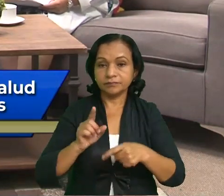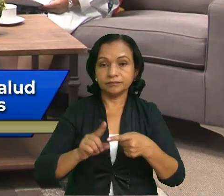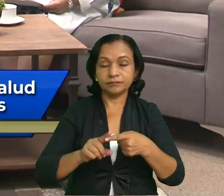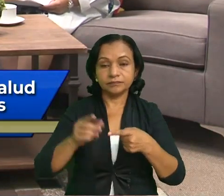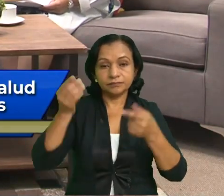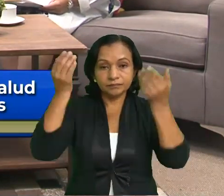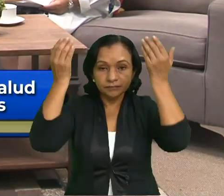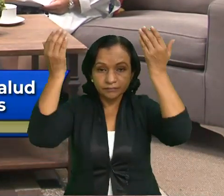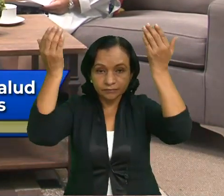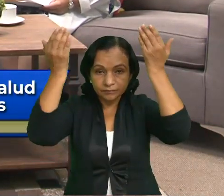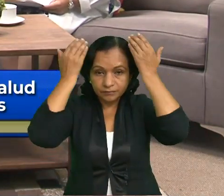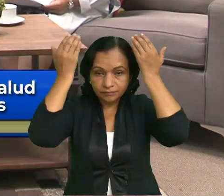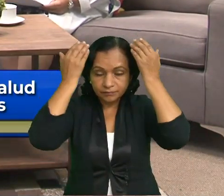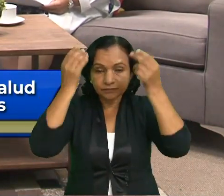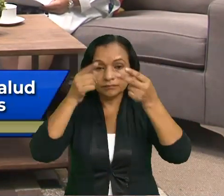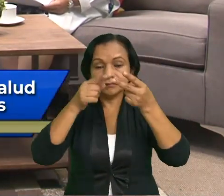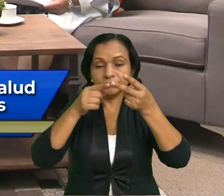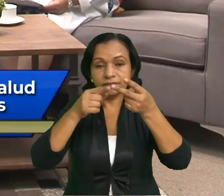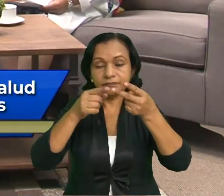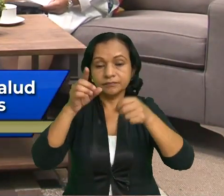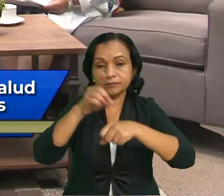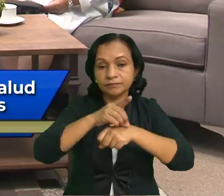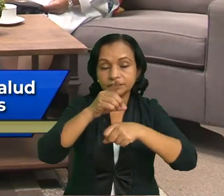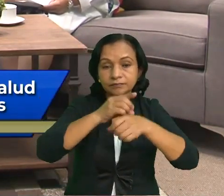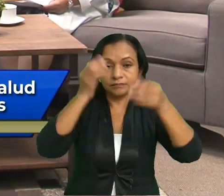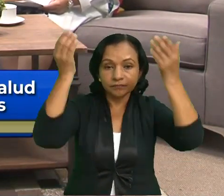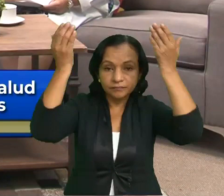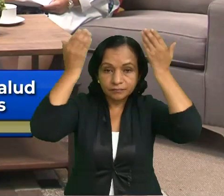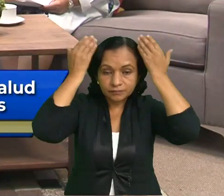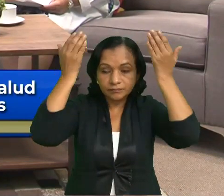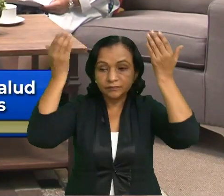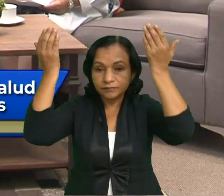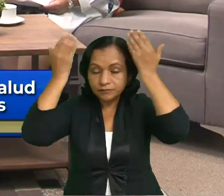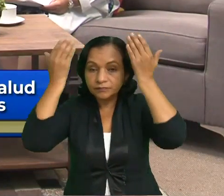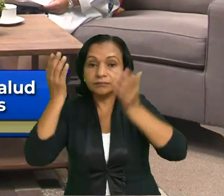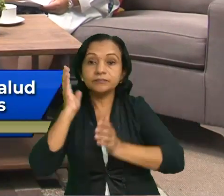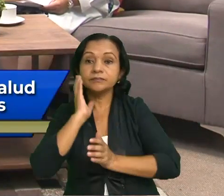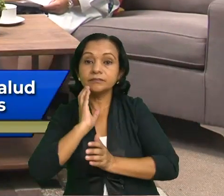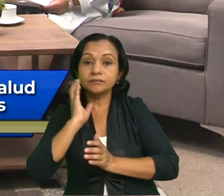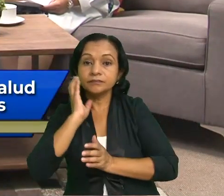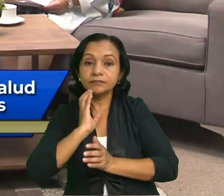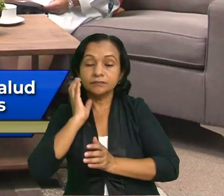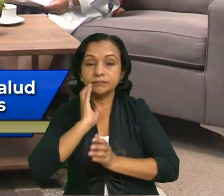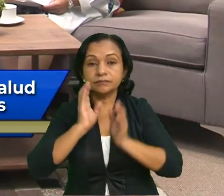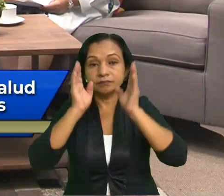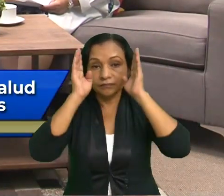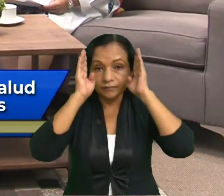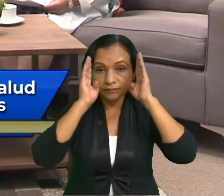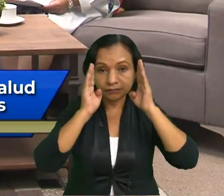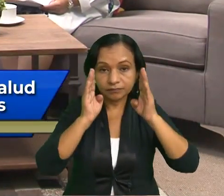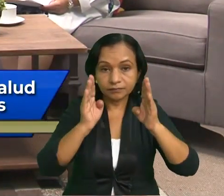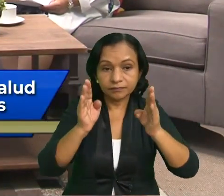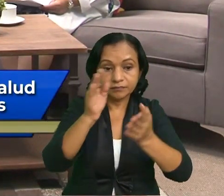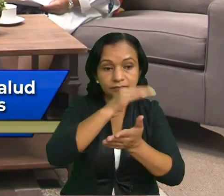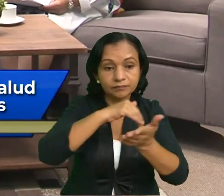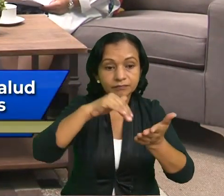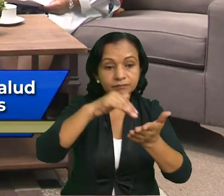enfermera o un médico un auxiliar o personal solamente de enfermería asignado a atender una determinada cantidad de personas en barrios